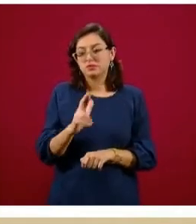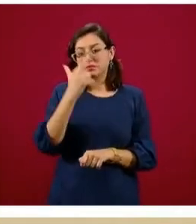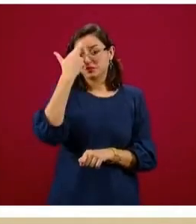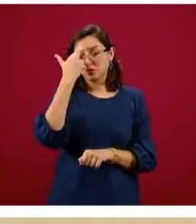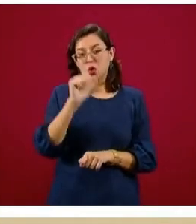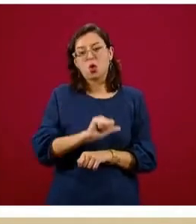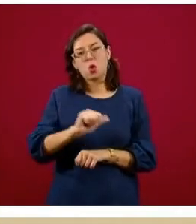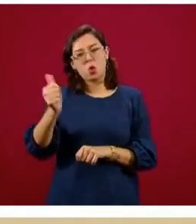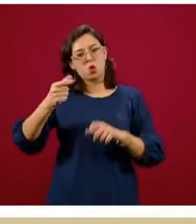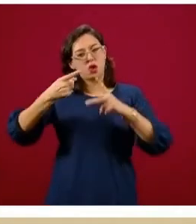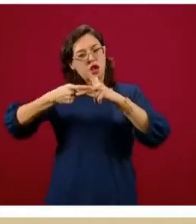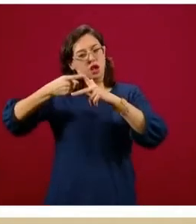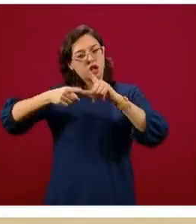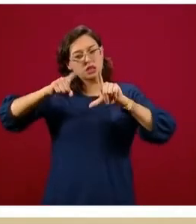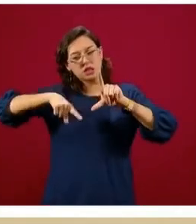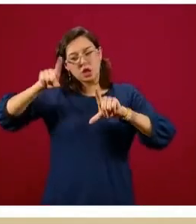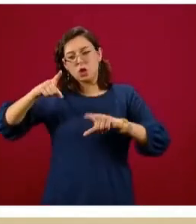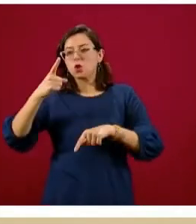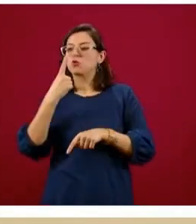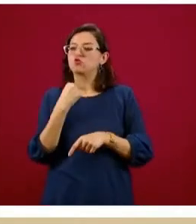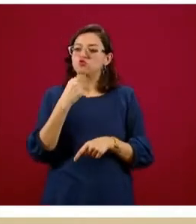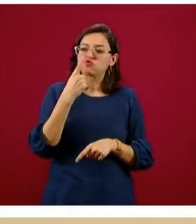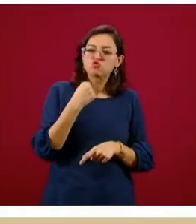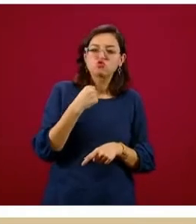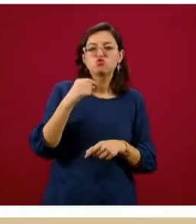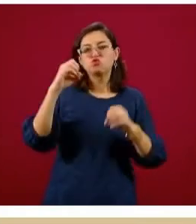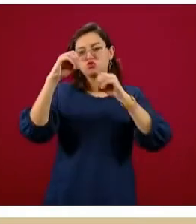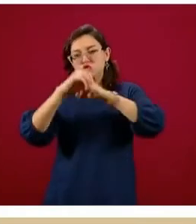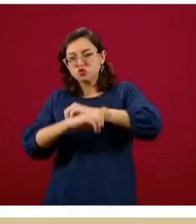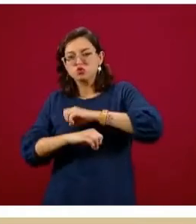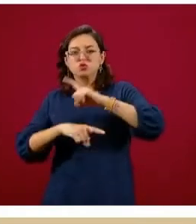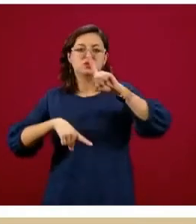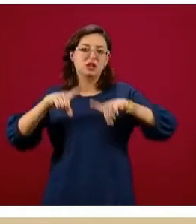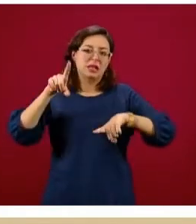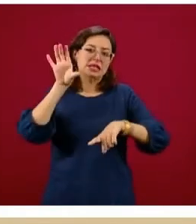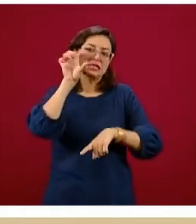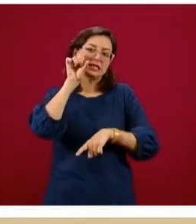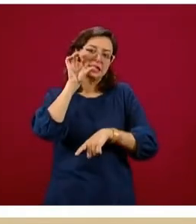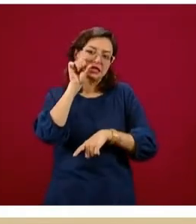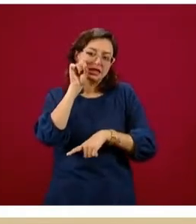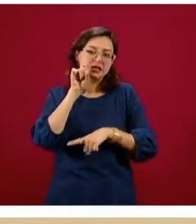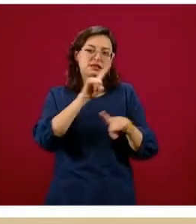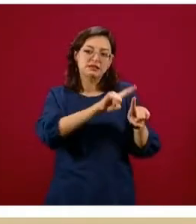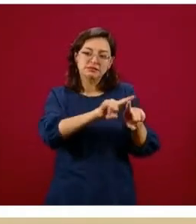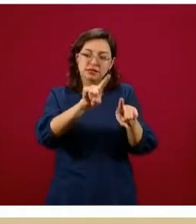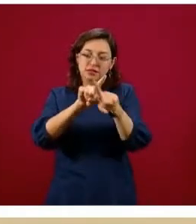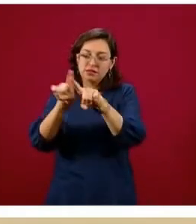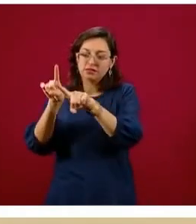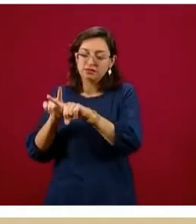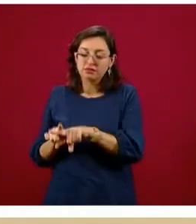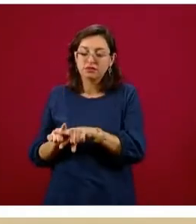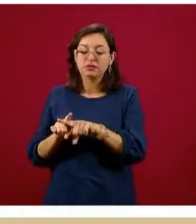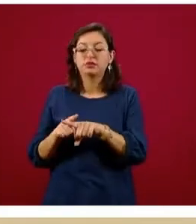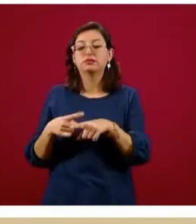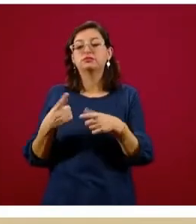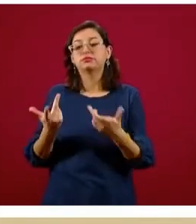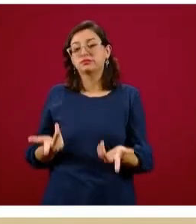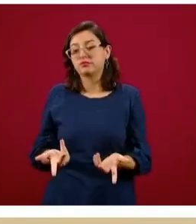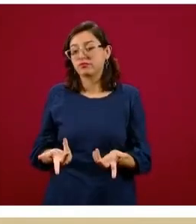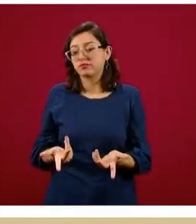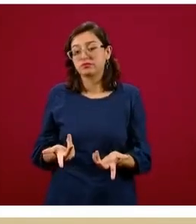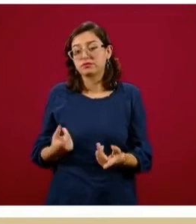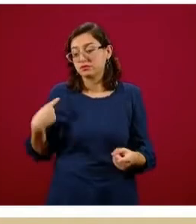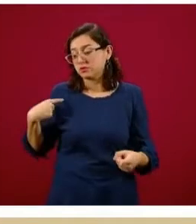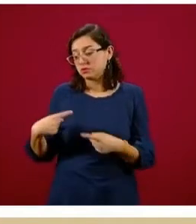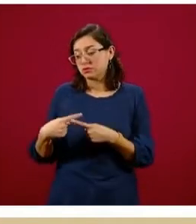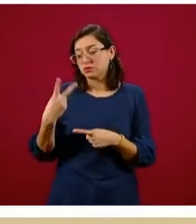guinda oscuro, y los casos que están todavía pendientes de confirmar, que son los naranjas claros, estos estaban distribuidos casi en las